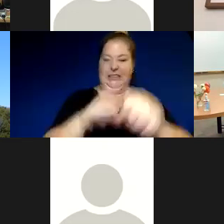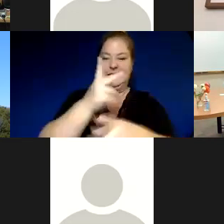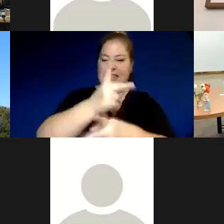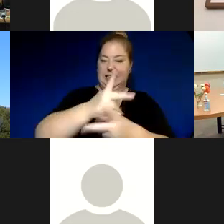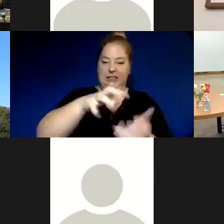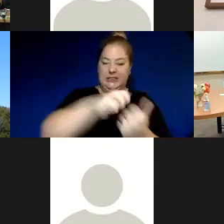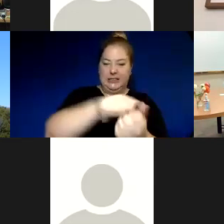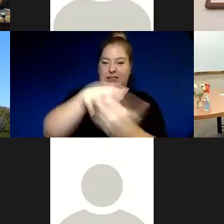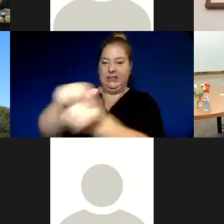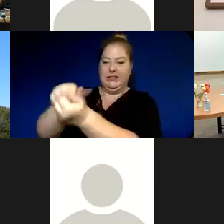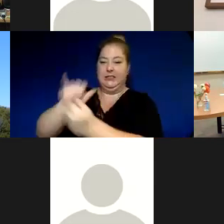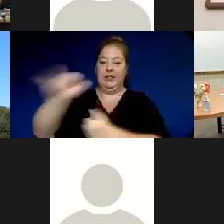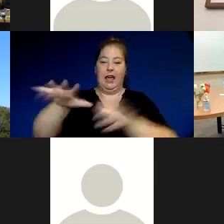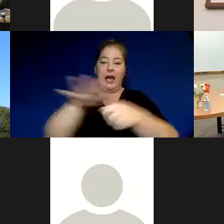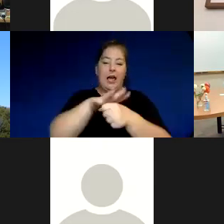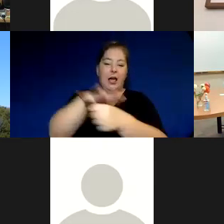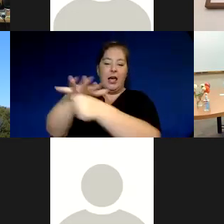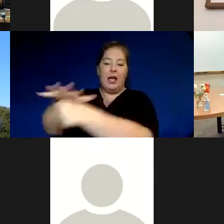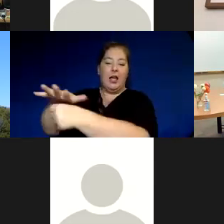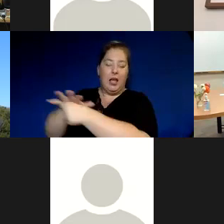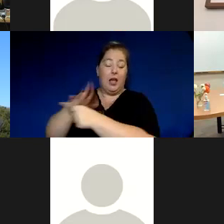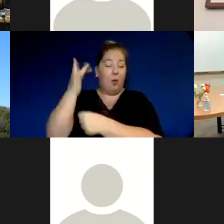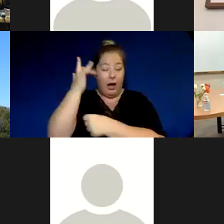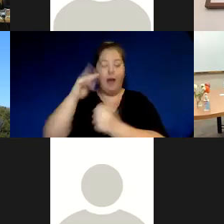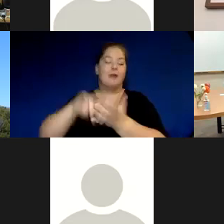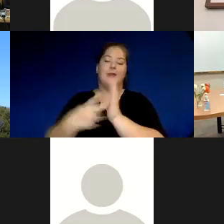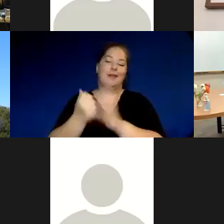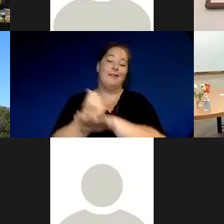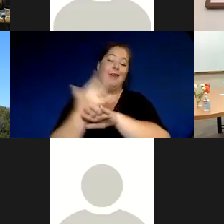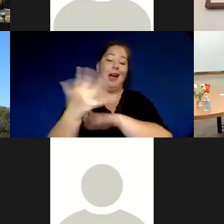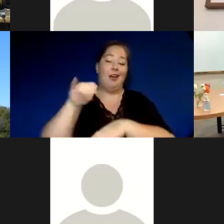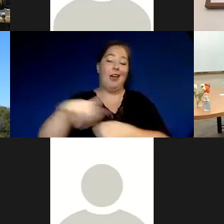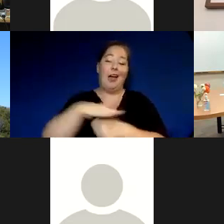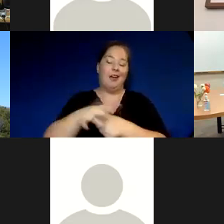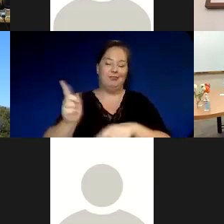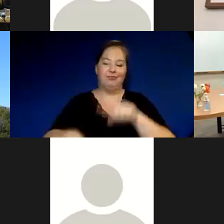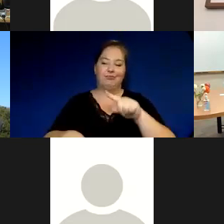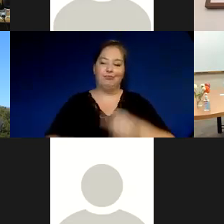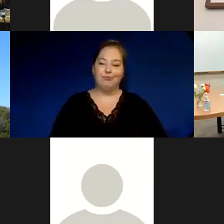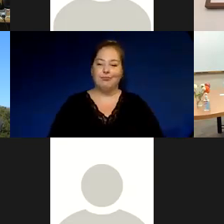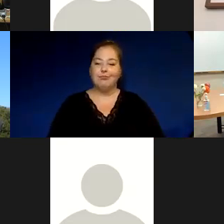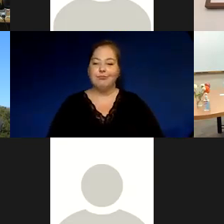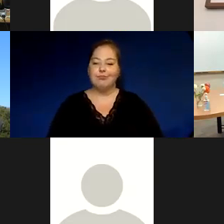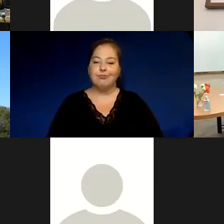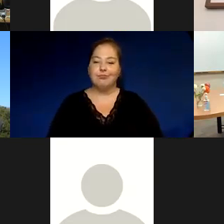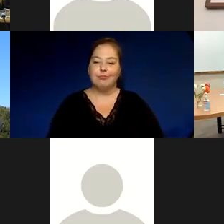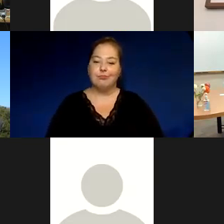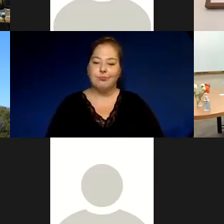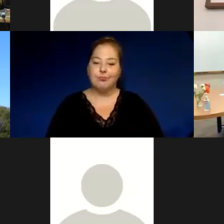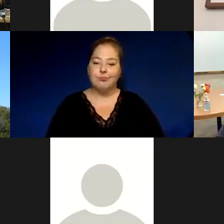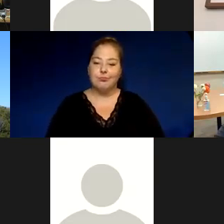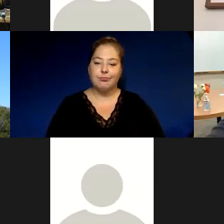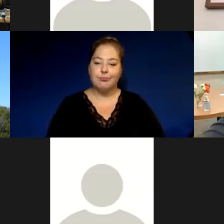chispa. Este es un evento en el que va a haber por semanas personal allí